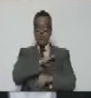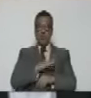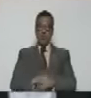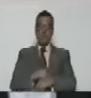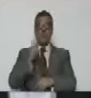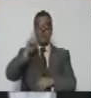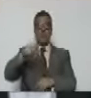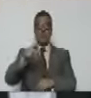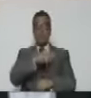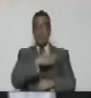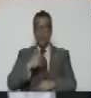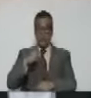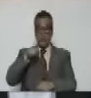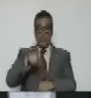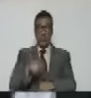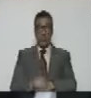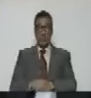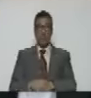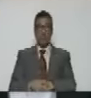Y también tenemos ahora